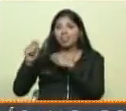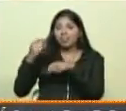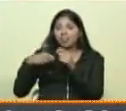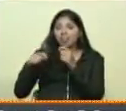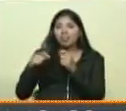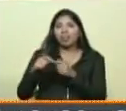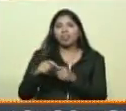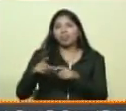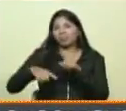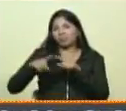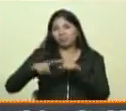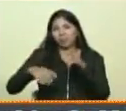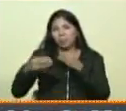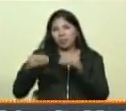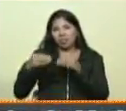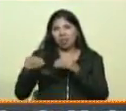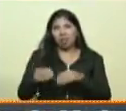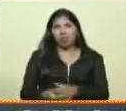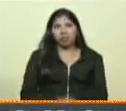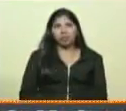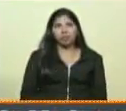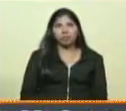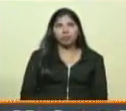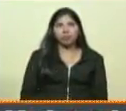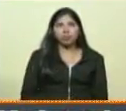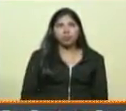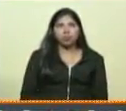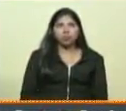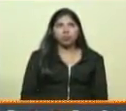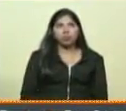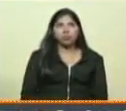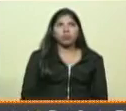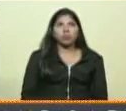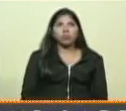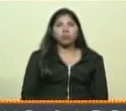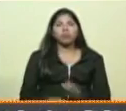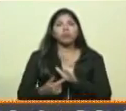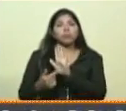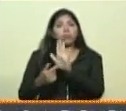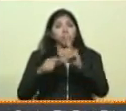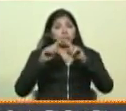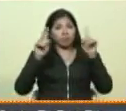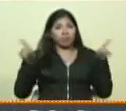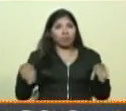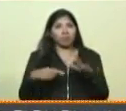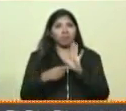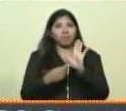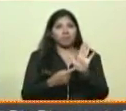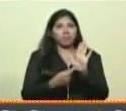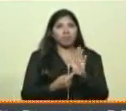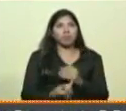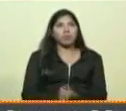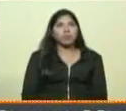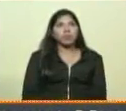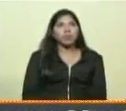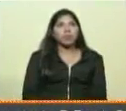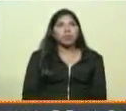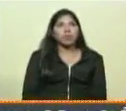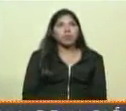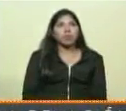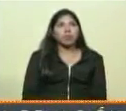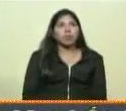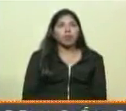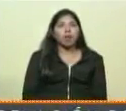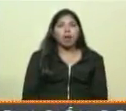este caso, yo quiero empezar con esta lámina. Esta lámina, aquí vemos cómo